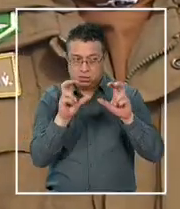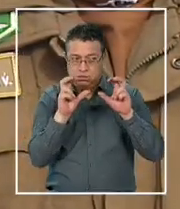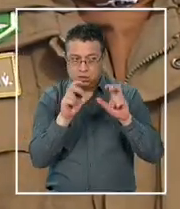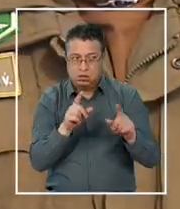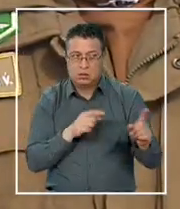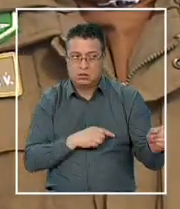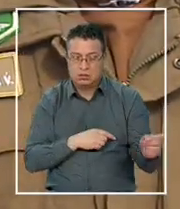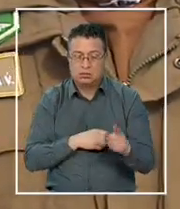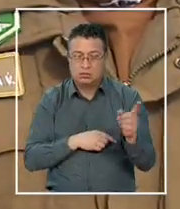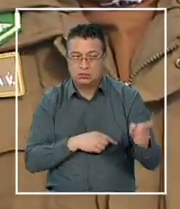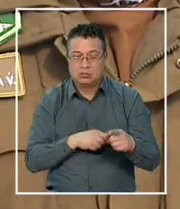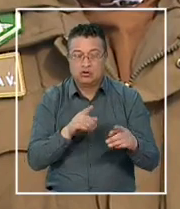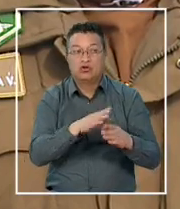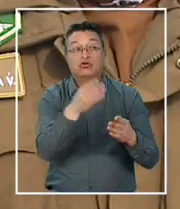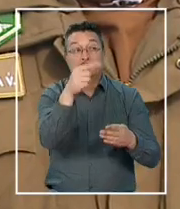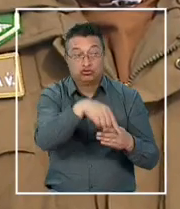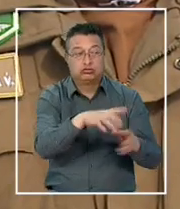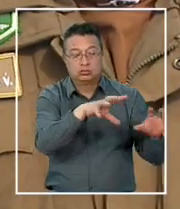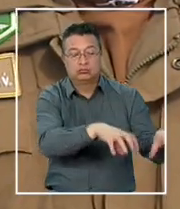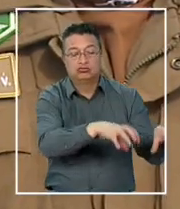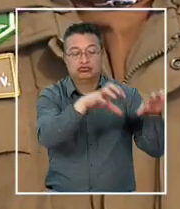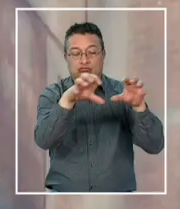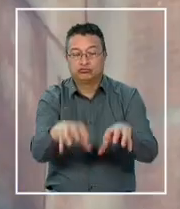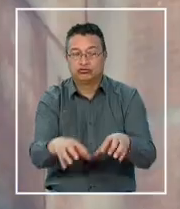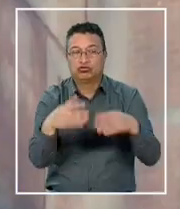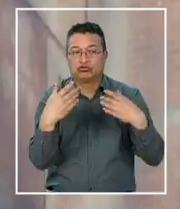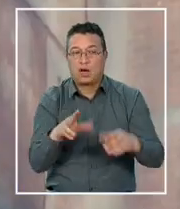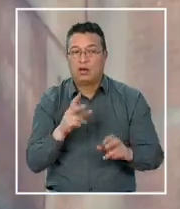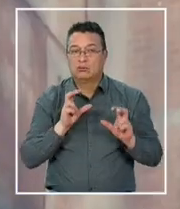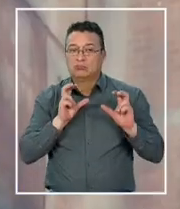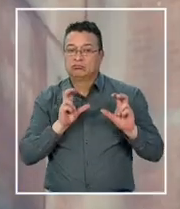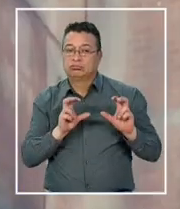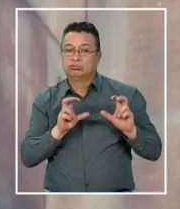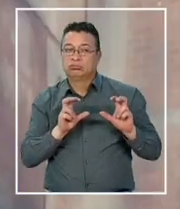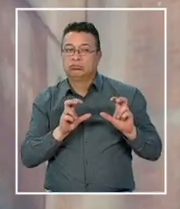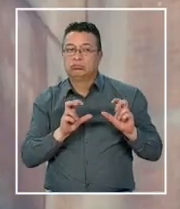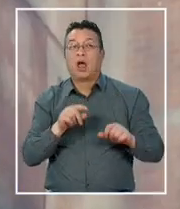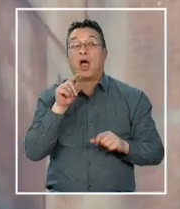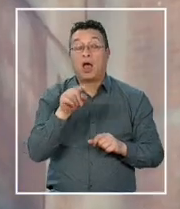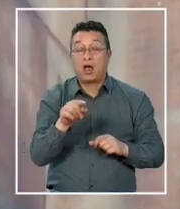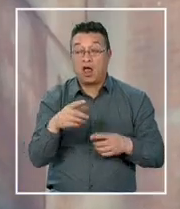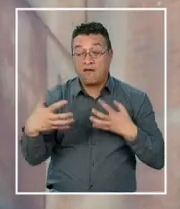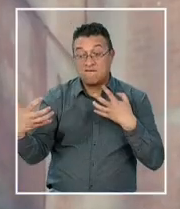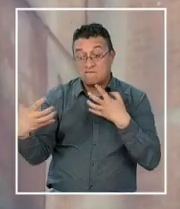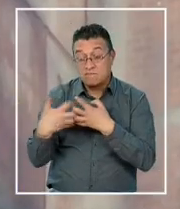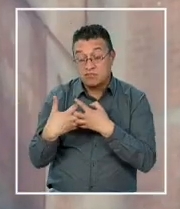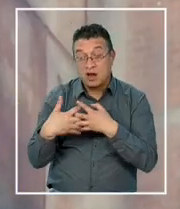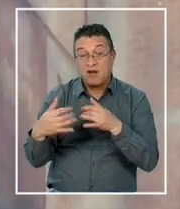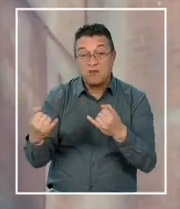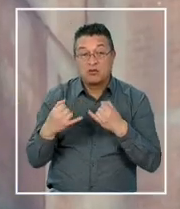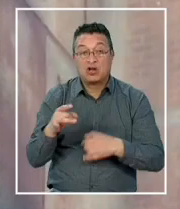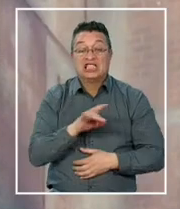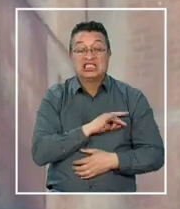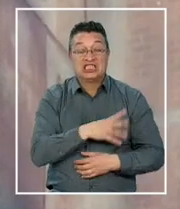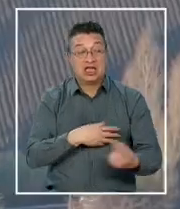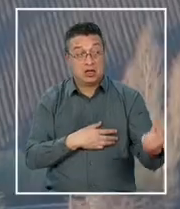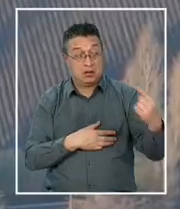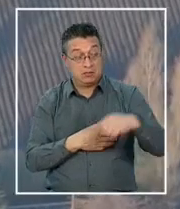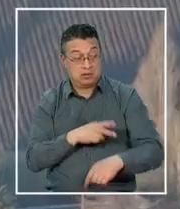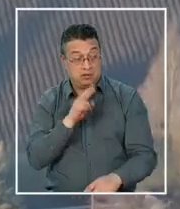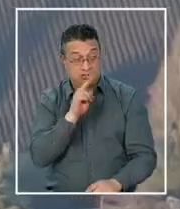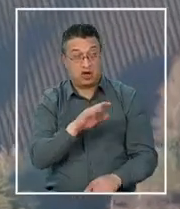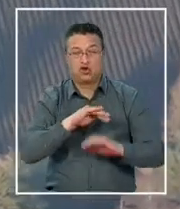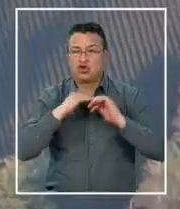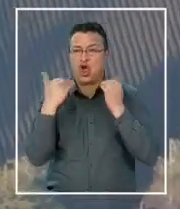constante hasta el arribo la descarga del contenedor gracias a ese cruce de informaciones en Chile Destino final de la droga